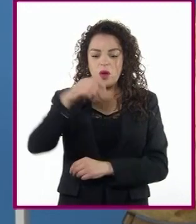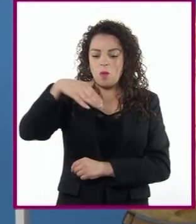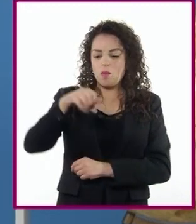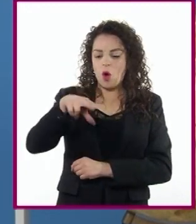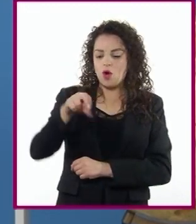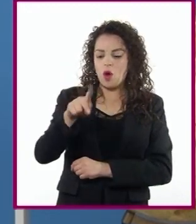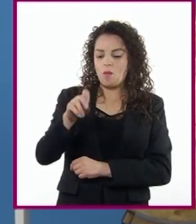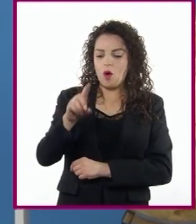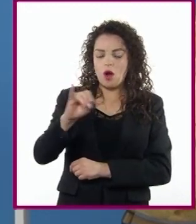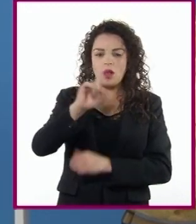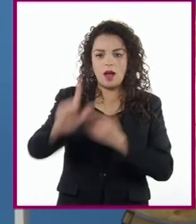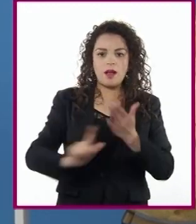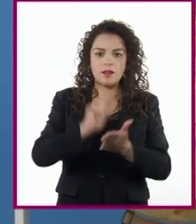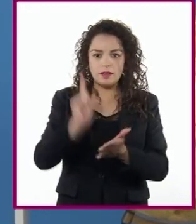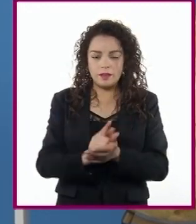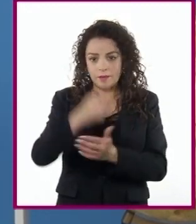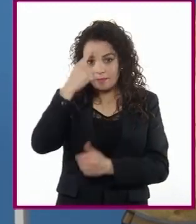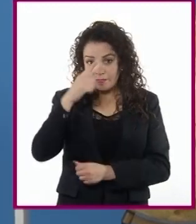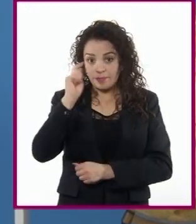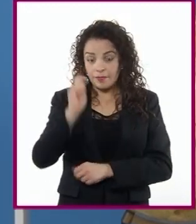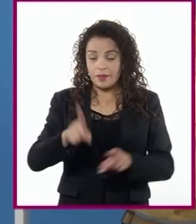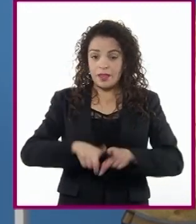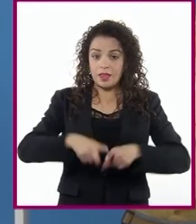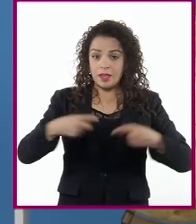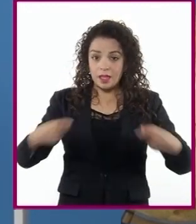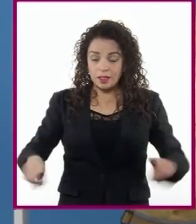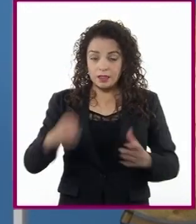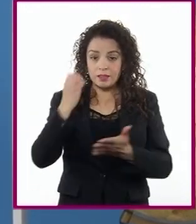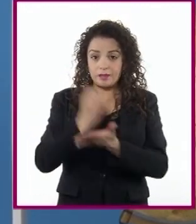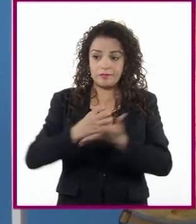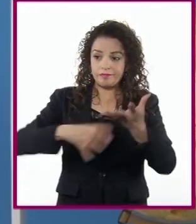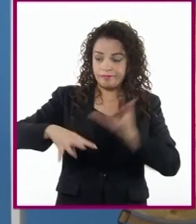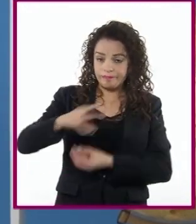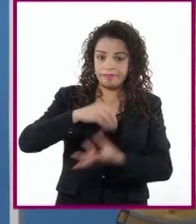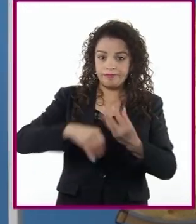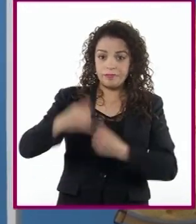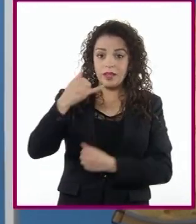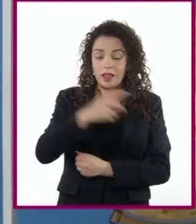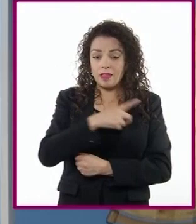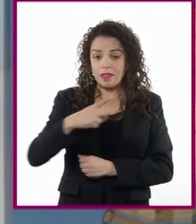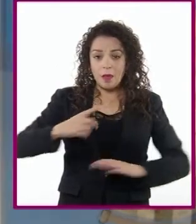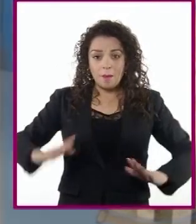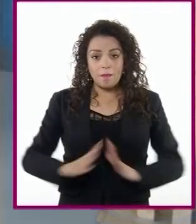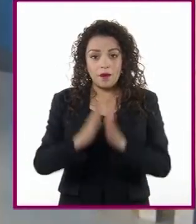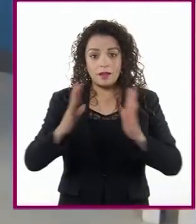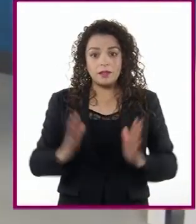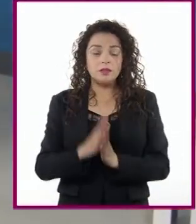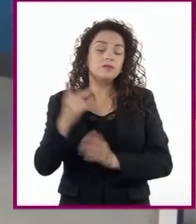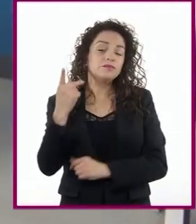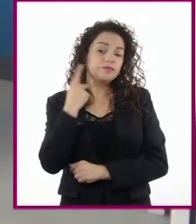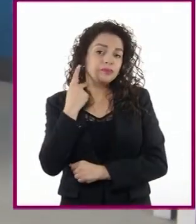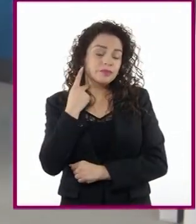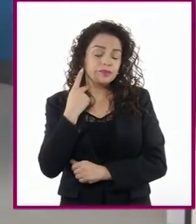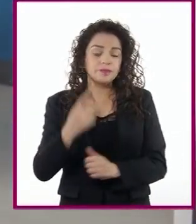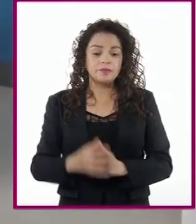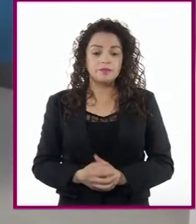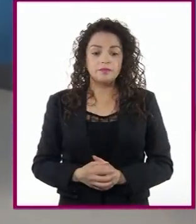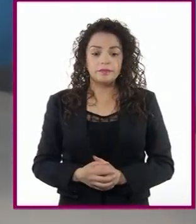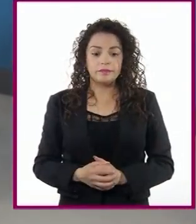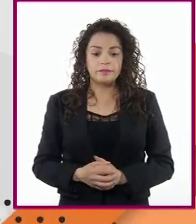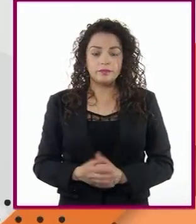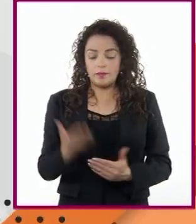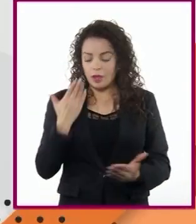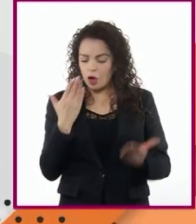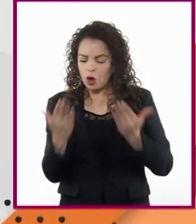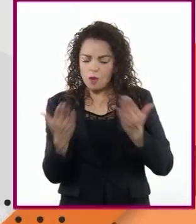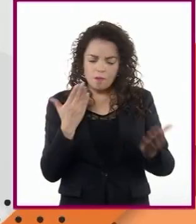ausencia de condiciones para el desarrollo de la economía y la falta de canales de participación política. Al realizar un ejercicio